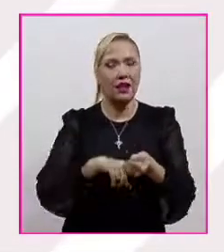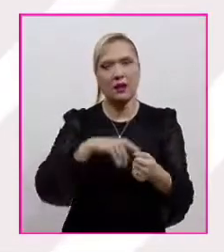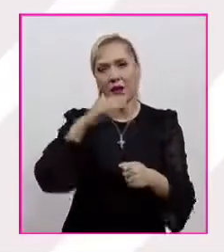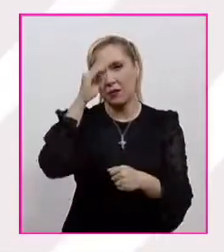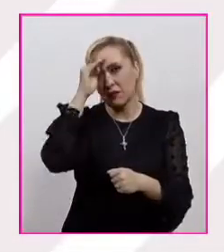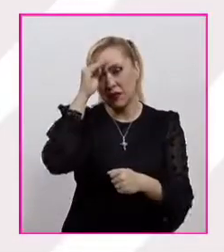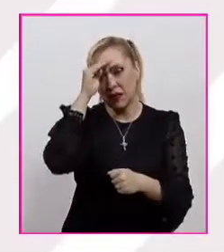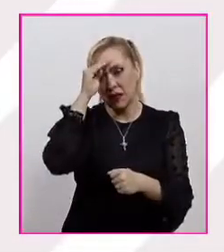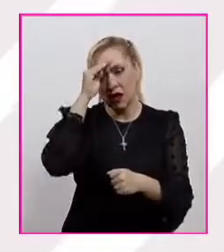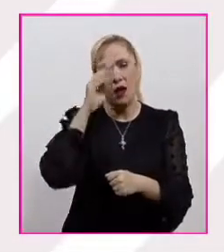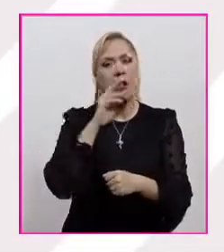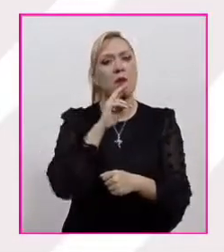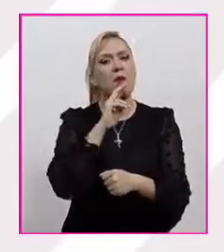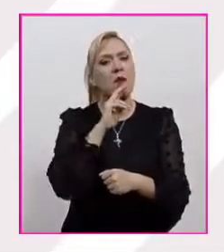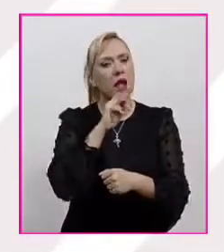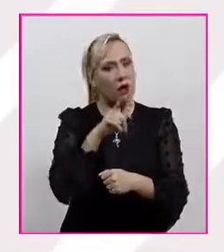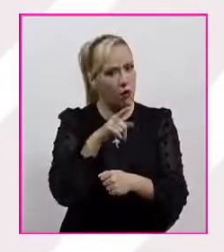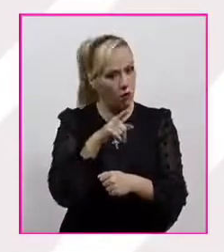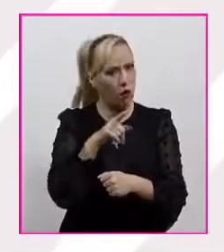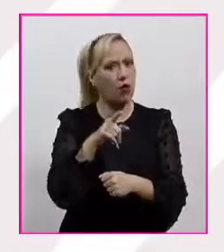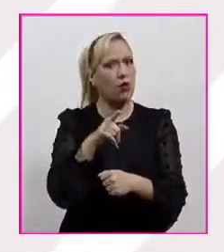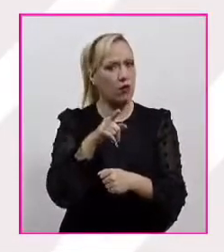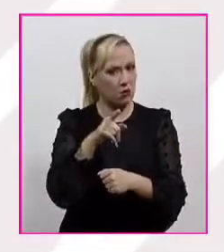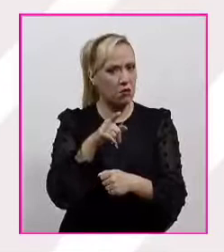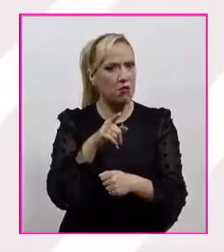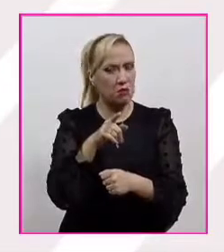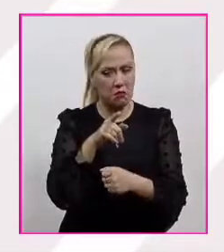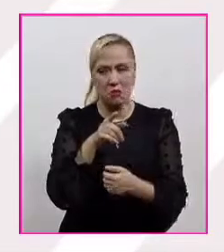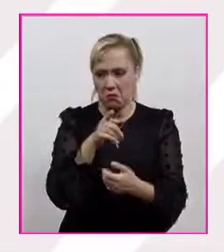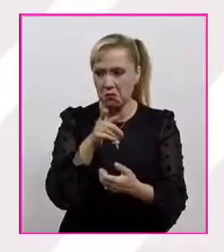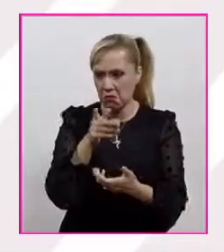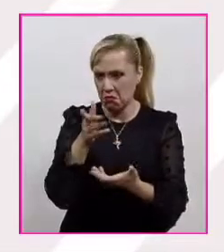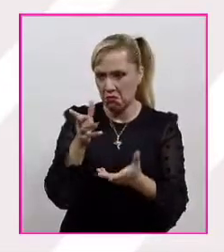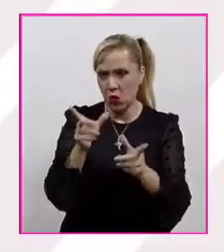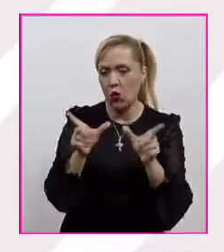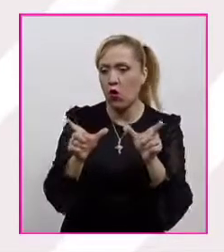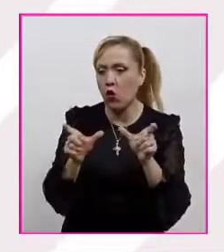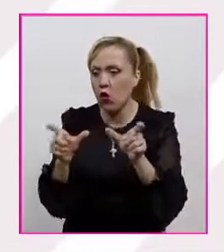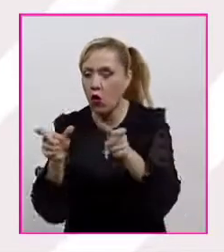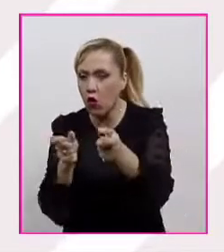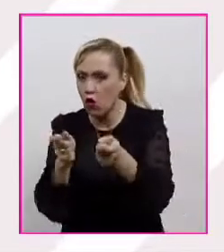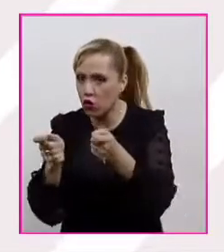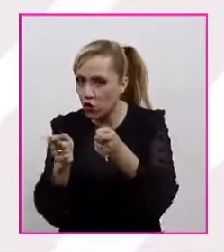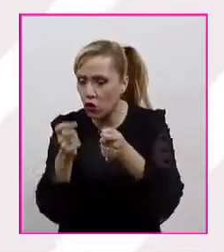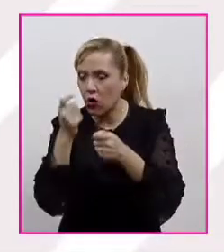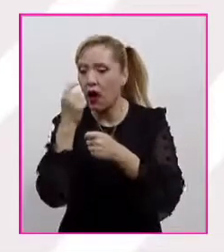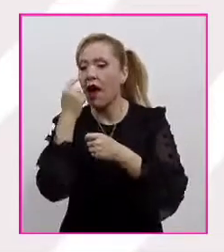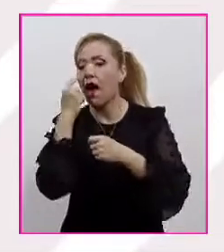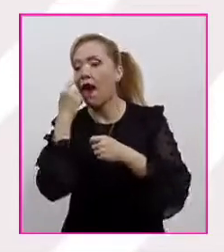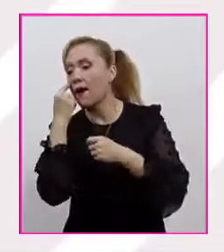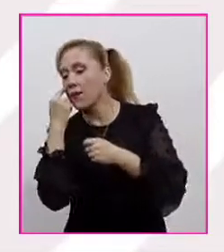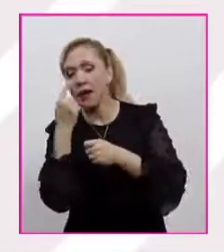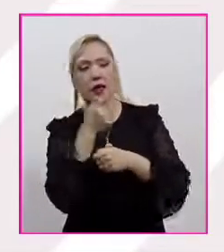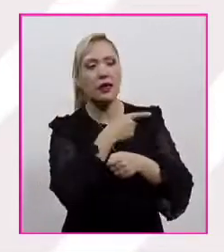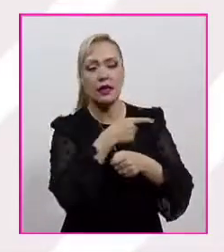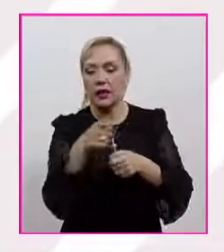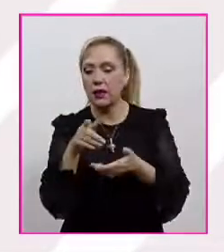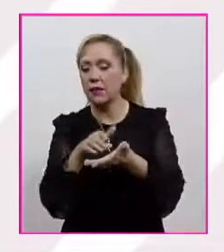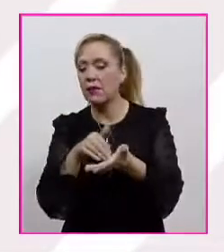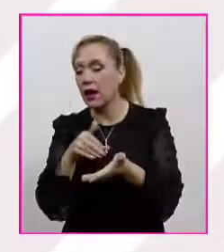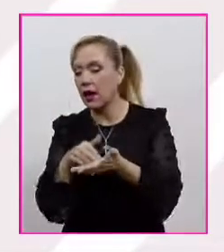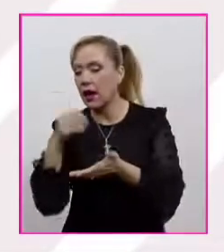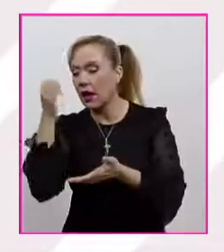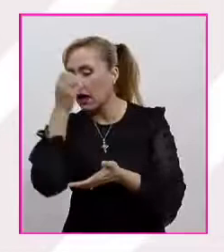invertir en algún tipo de control migratorio que tenga más que ver con inteligencia, que tenga más que ver